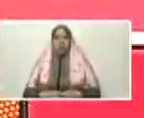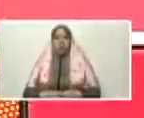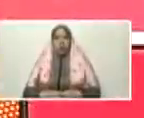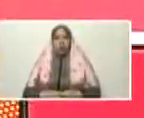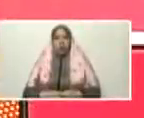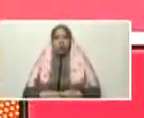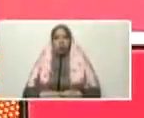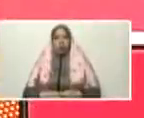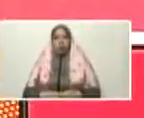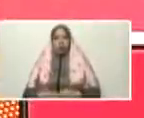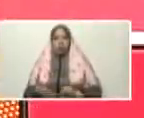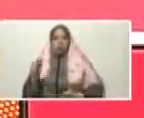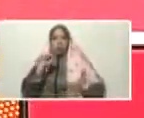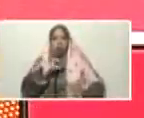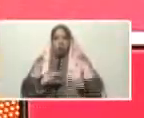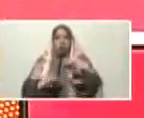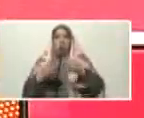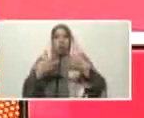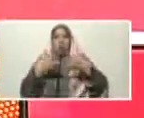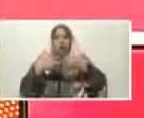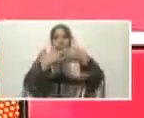contra el golpismo